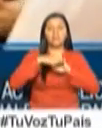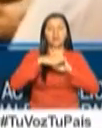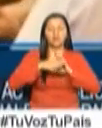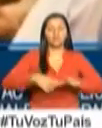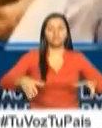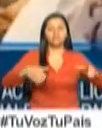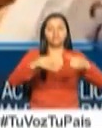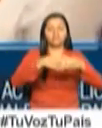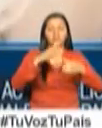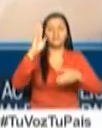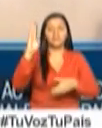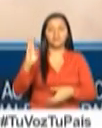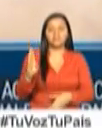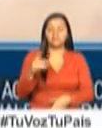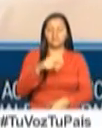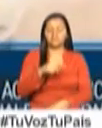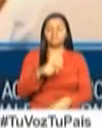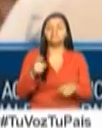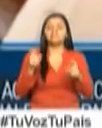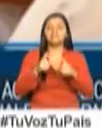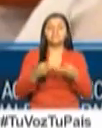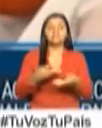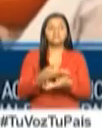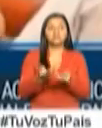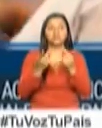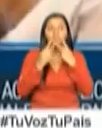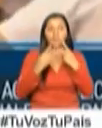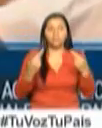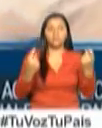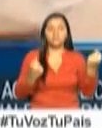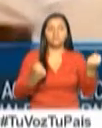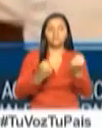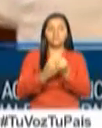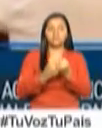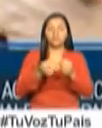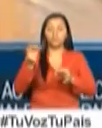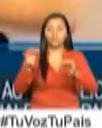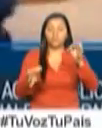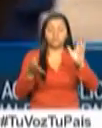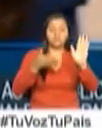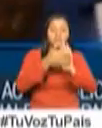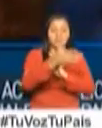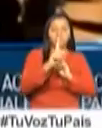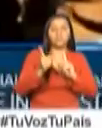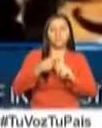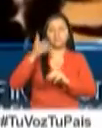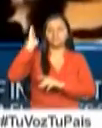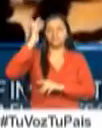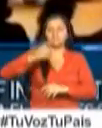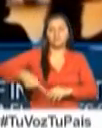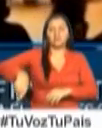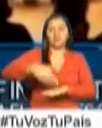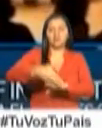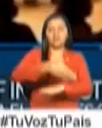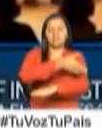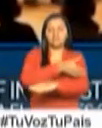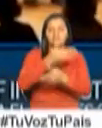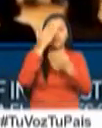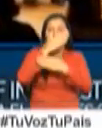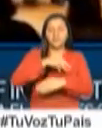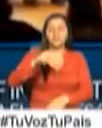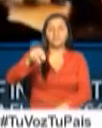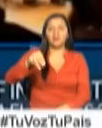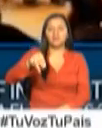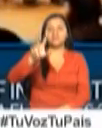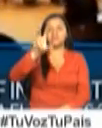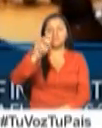en Brasilia. Fue el último acto público de Rousseff antes de su juicio político en el Senado Federal, que deberá culminar el próximo martes